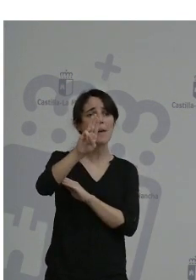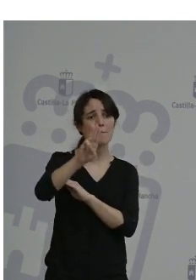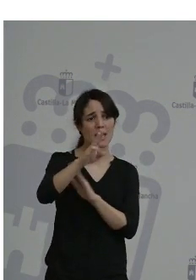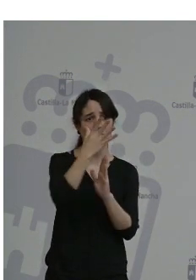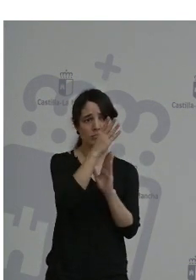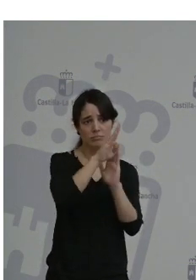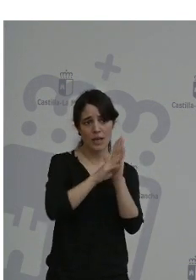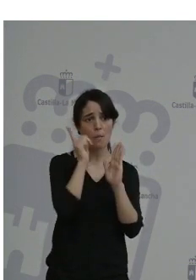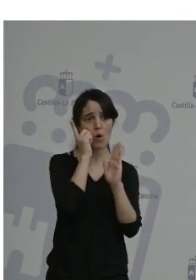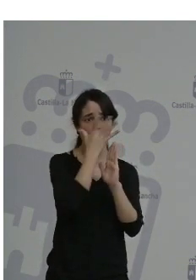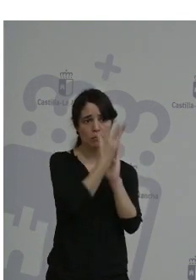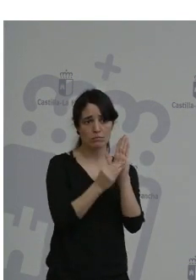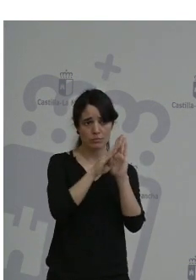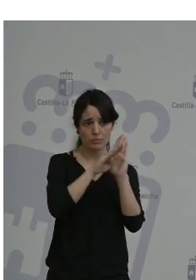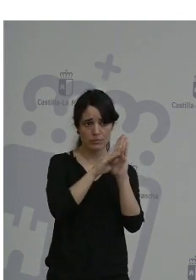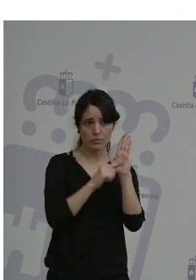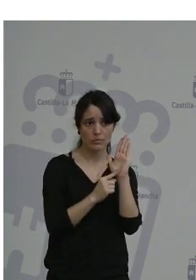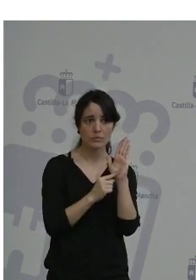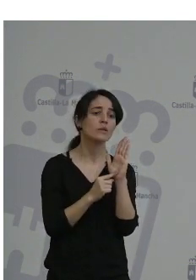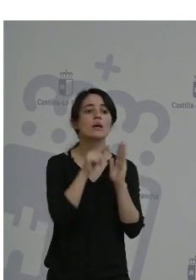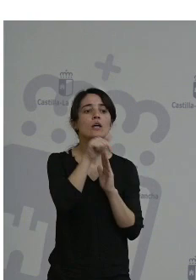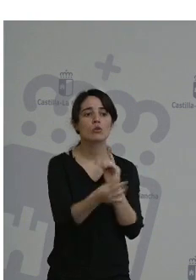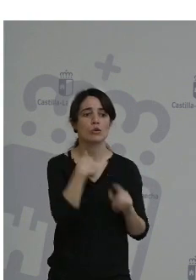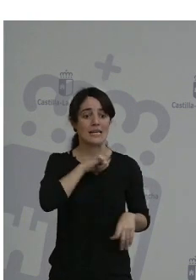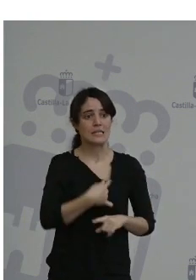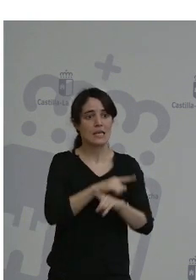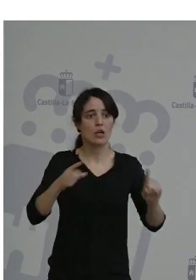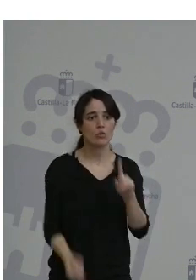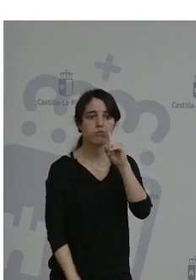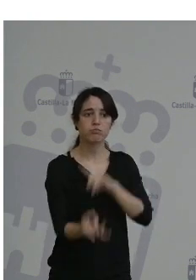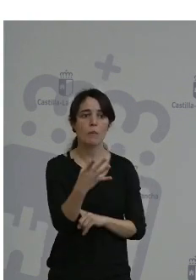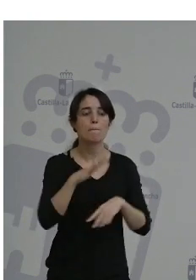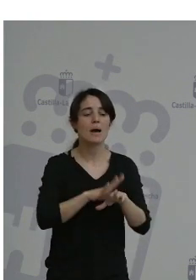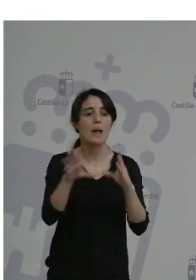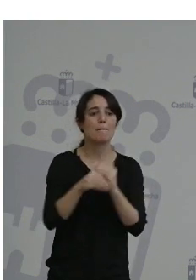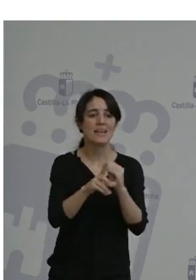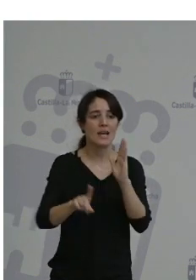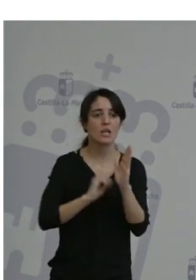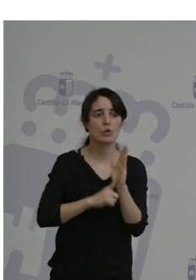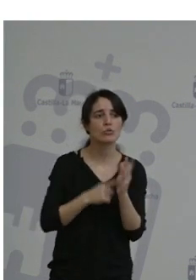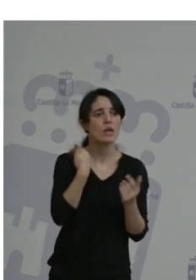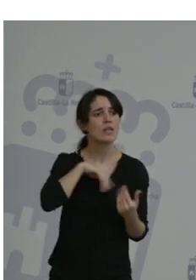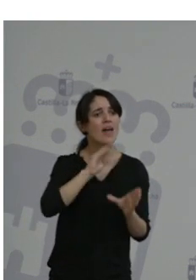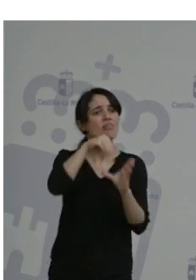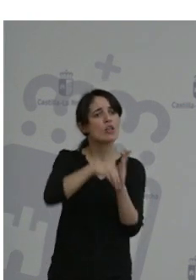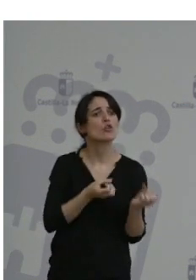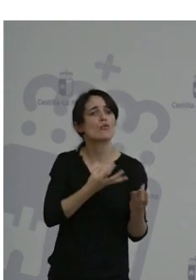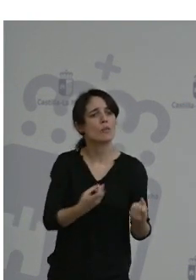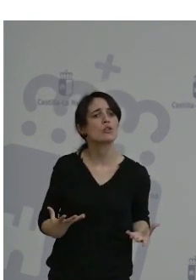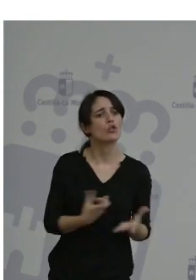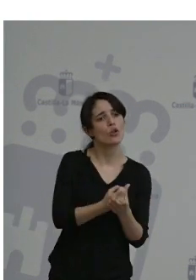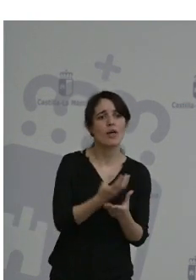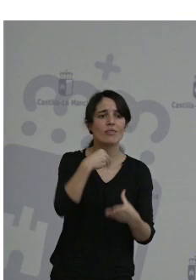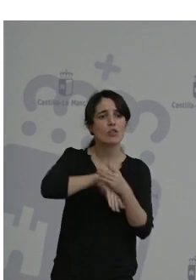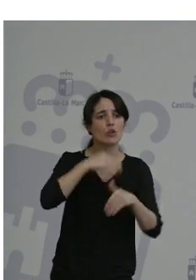Inclusión, Plena Inclusión España. Hemos lanzado este año una app en la que estamos dando información de todos los procesos selectivos que hay, tanto a